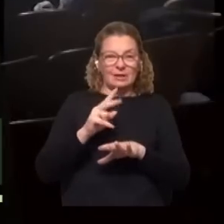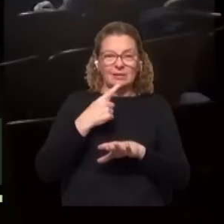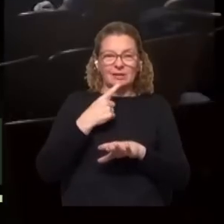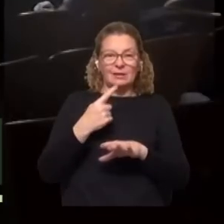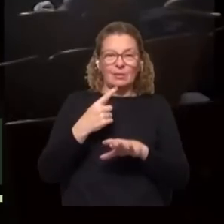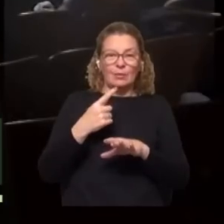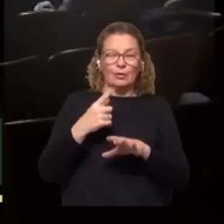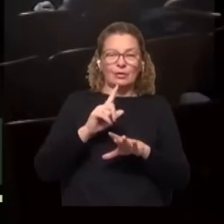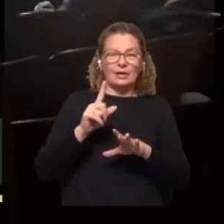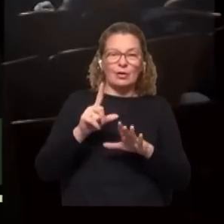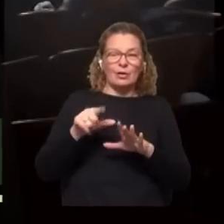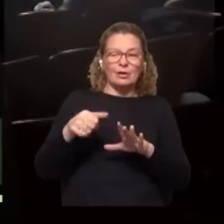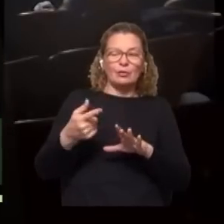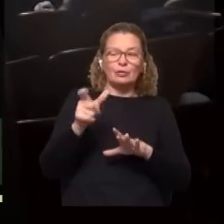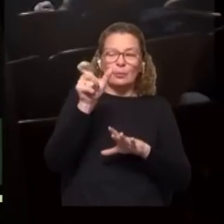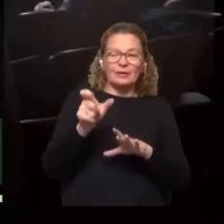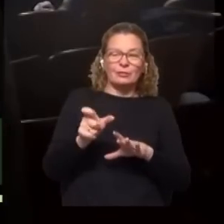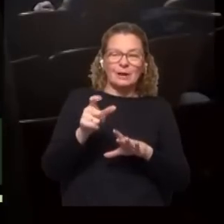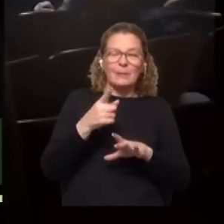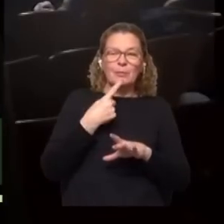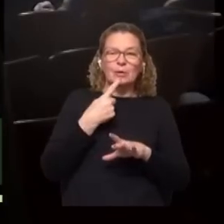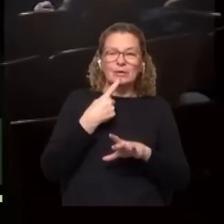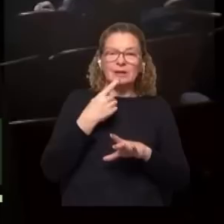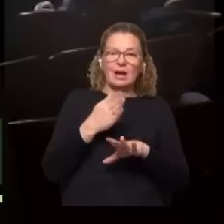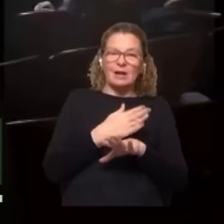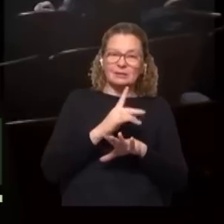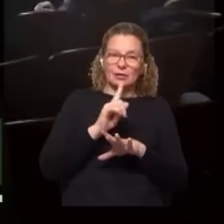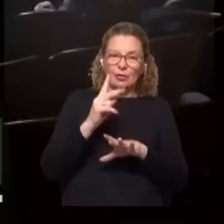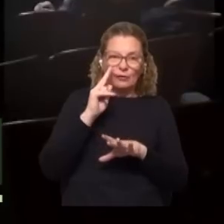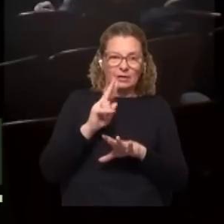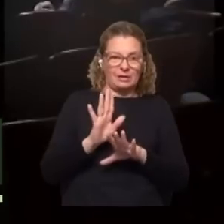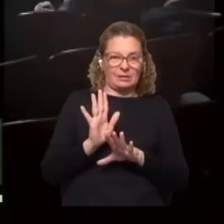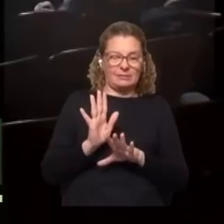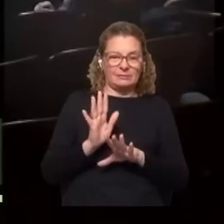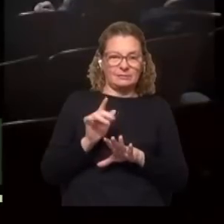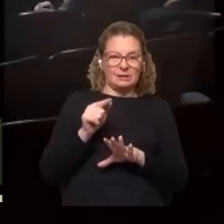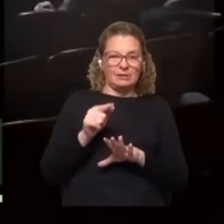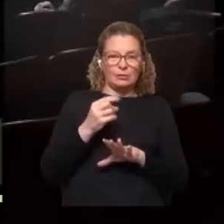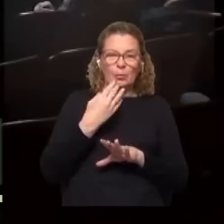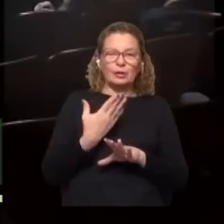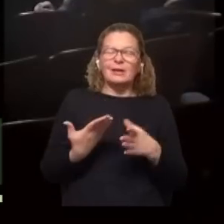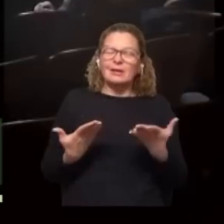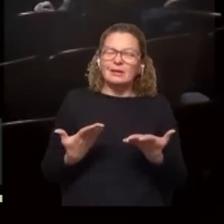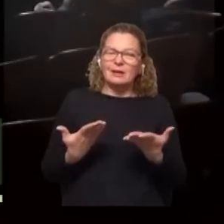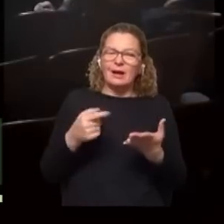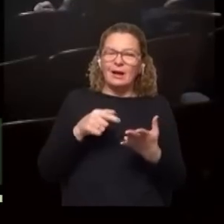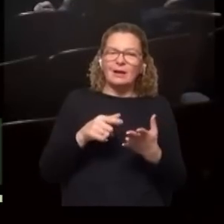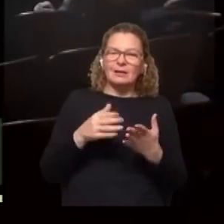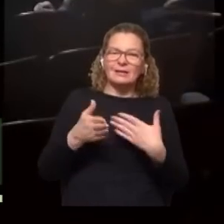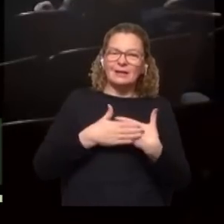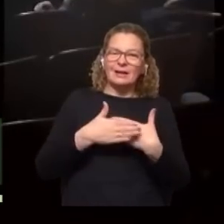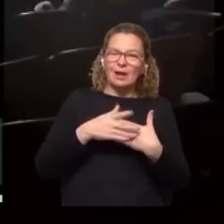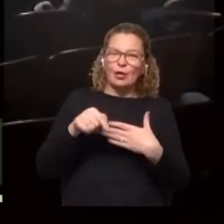cierta legitimación del otro político que antes eso no se veían y eso pasa porque está pasando en la